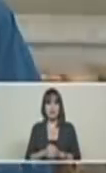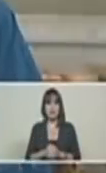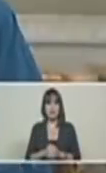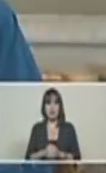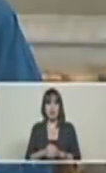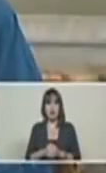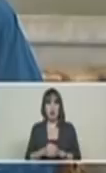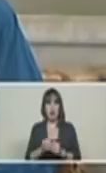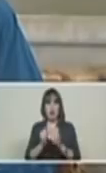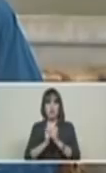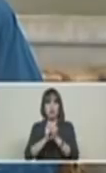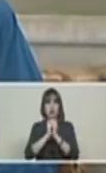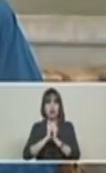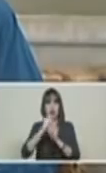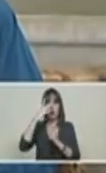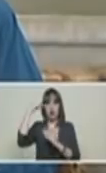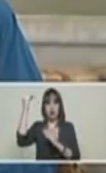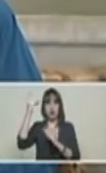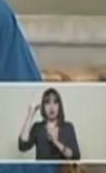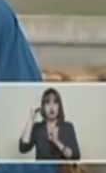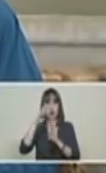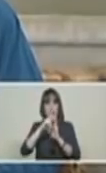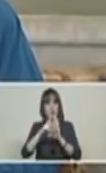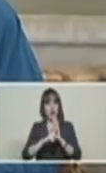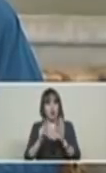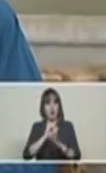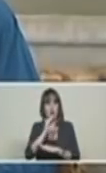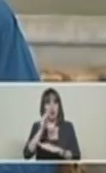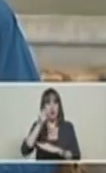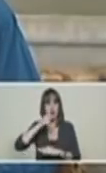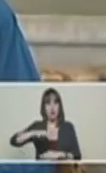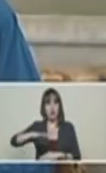rogando y con los CLAC protegiendo al pueblo.